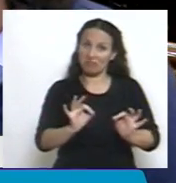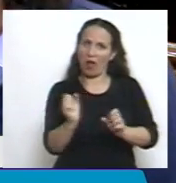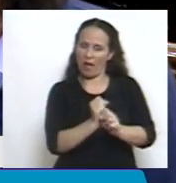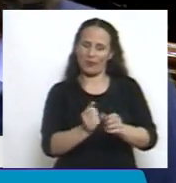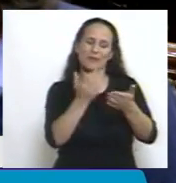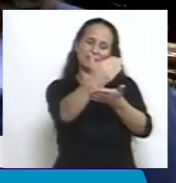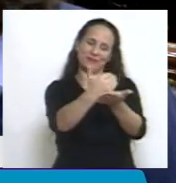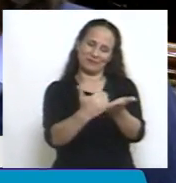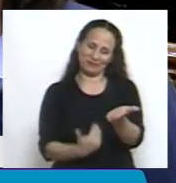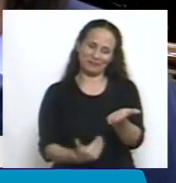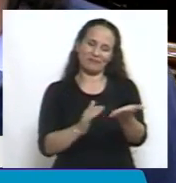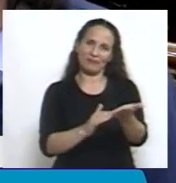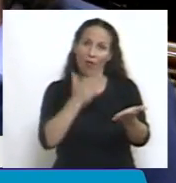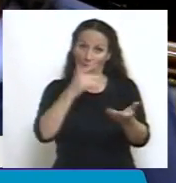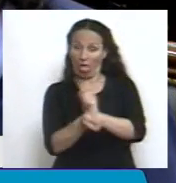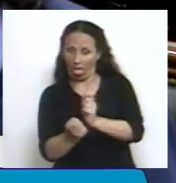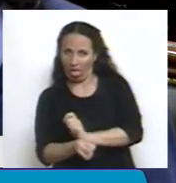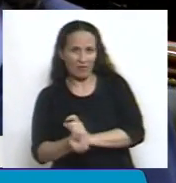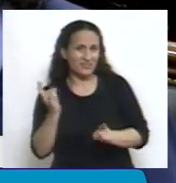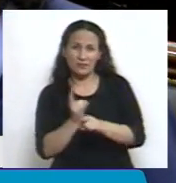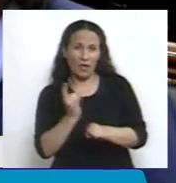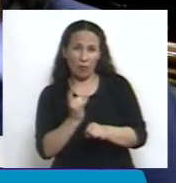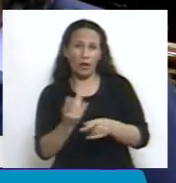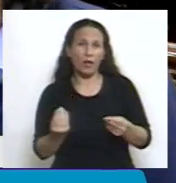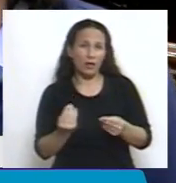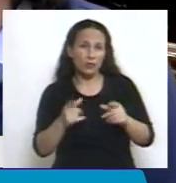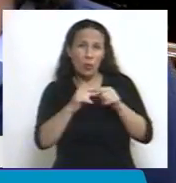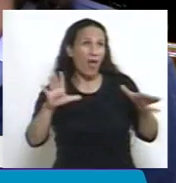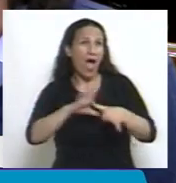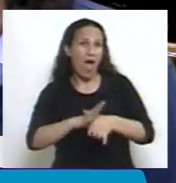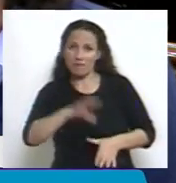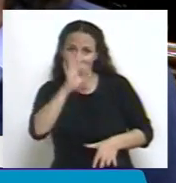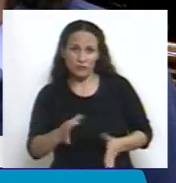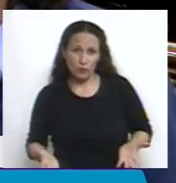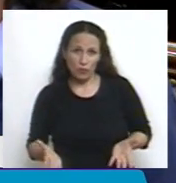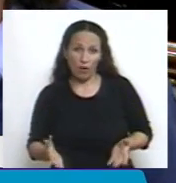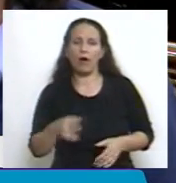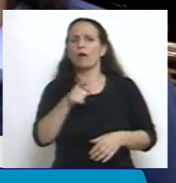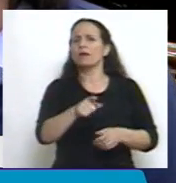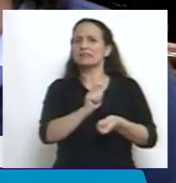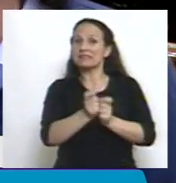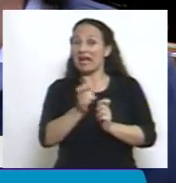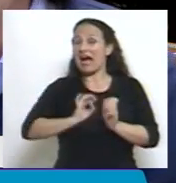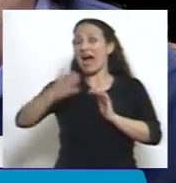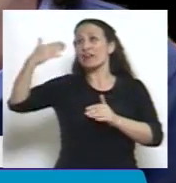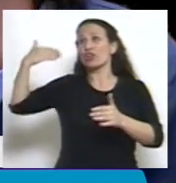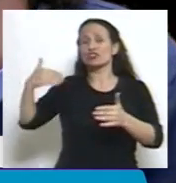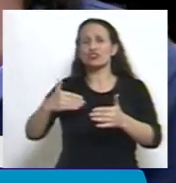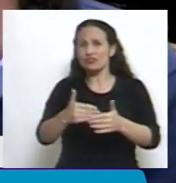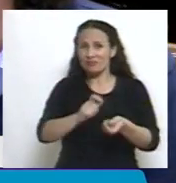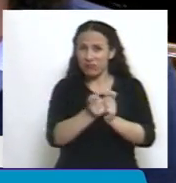de rigurosidad en la técnica presupuestaria. De hecho, el presupuesto fue modificado en promedio en todos estos años nada menos